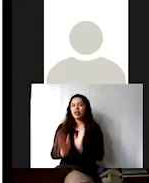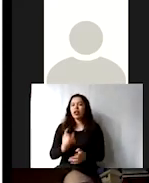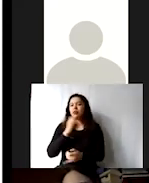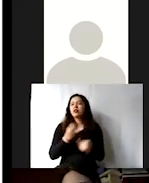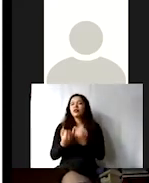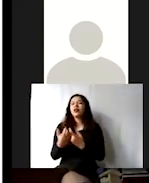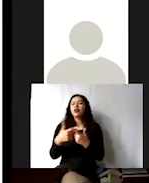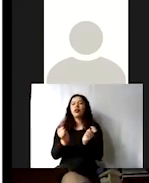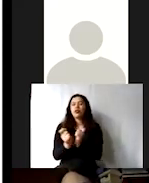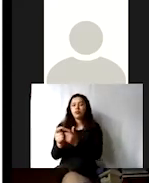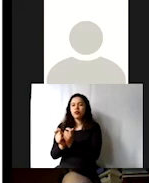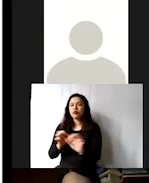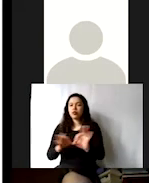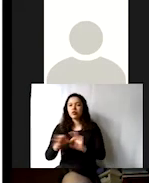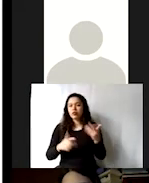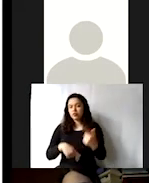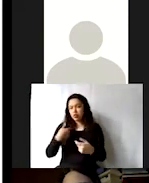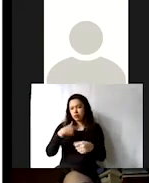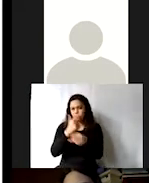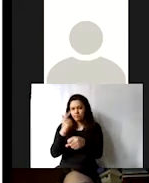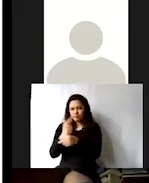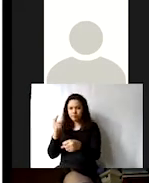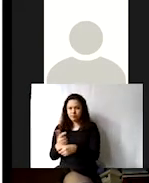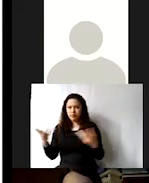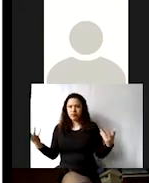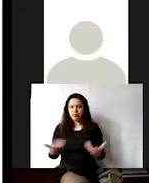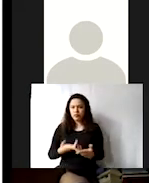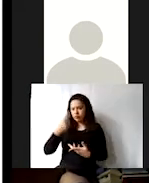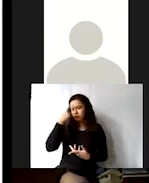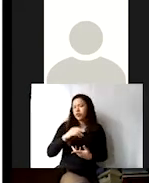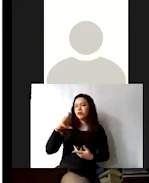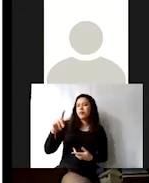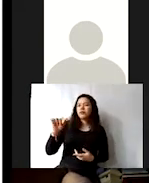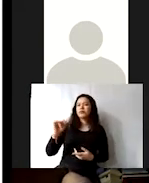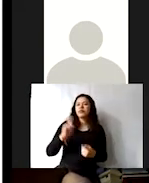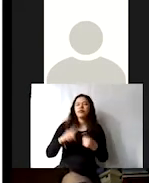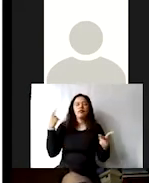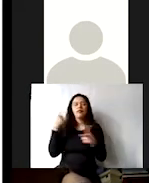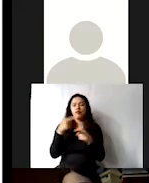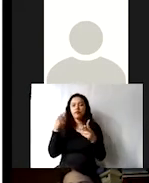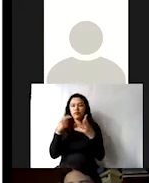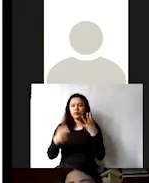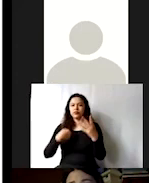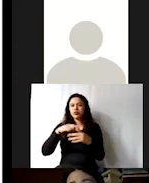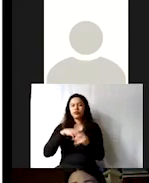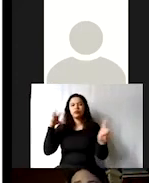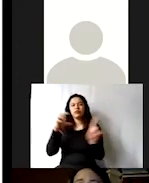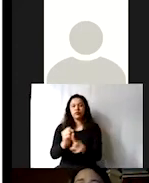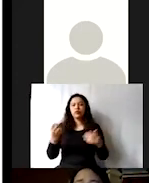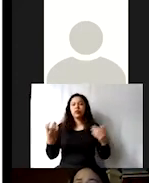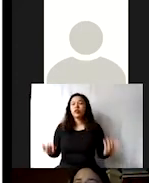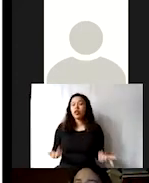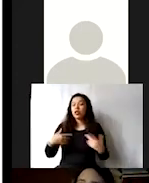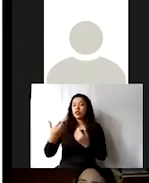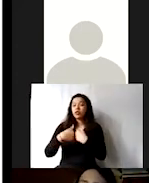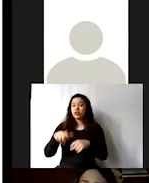grupo, que vayamos a hacer esta identificación de metas y objetivos a los cuales les estamos pegando. Y en socialización,